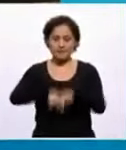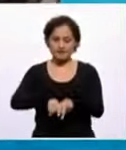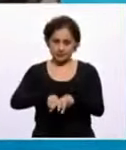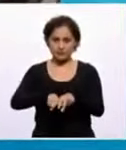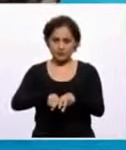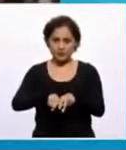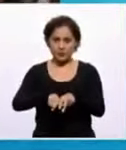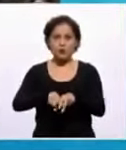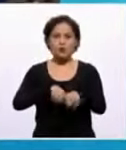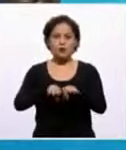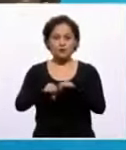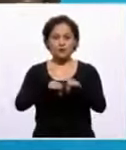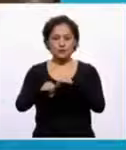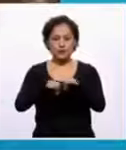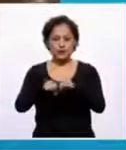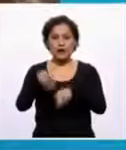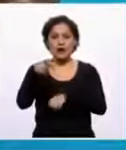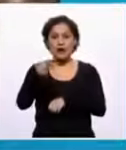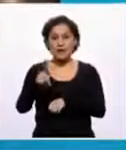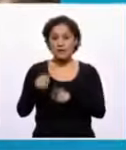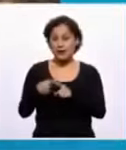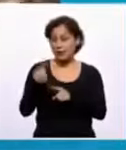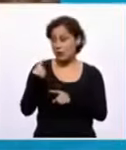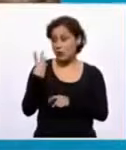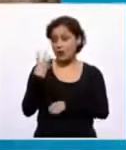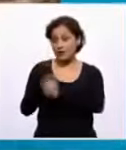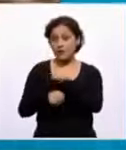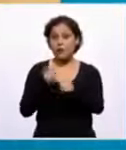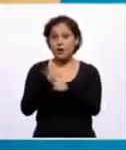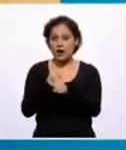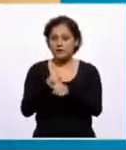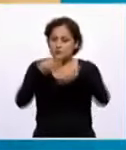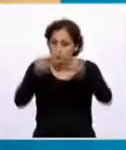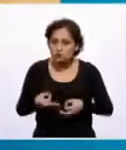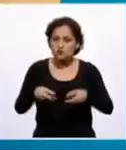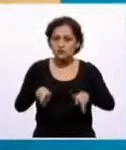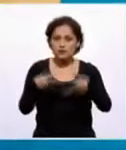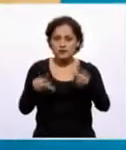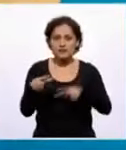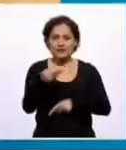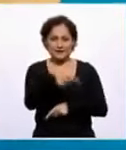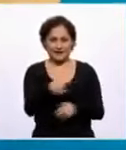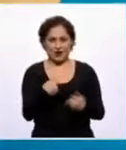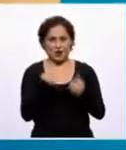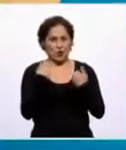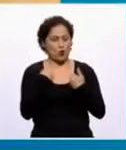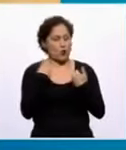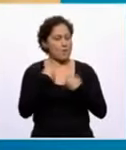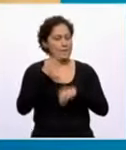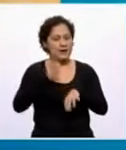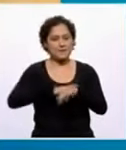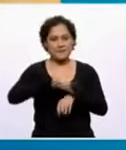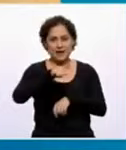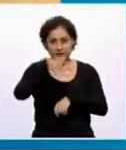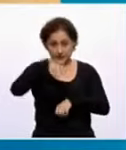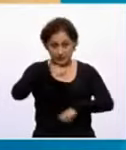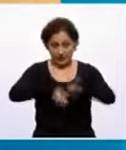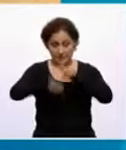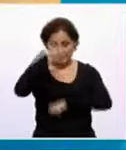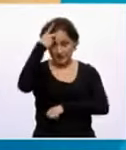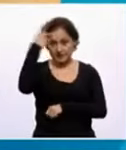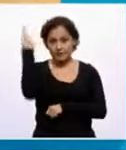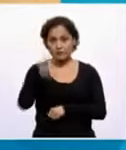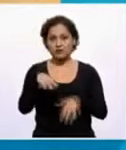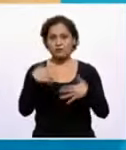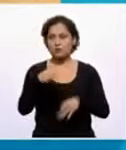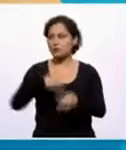a vender bien bien las galletas hace 4 años. Como es el empresario más joven de Illinois, entonces pues llama la atención y bendito